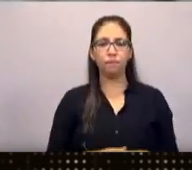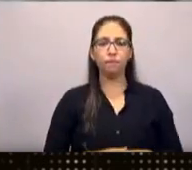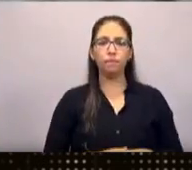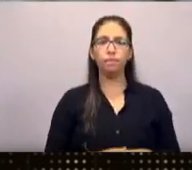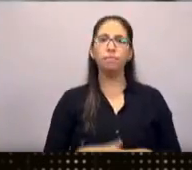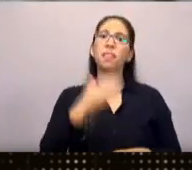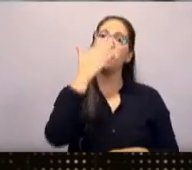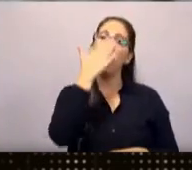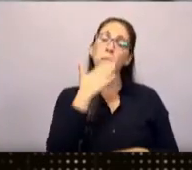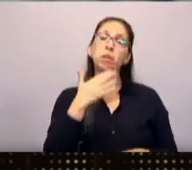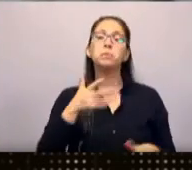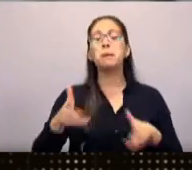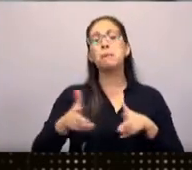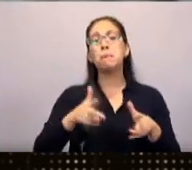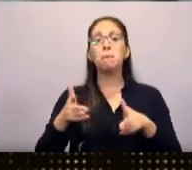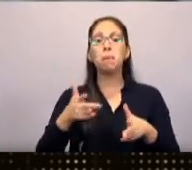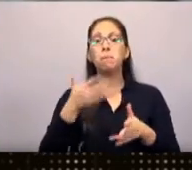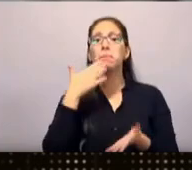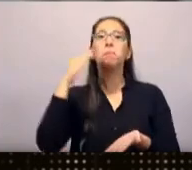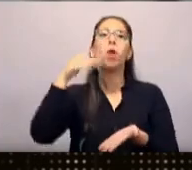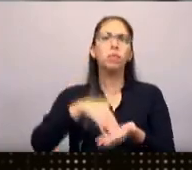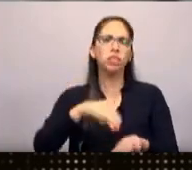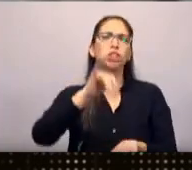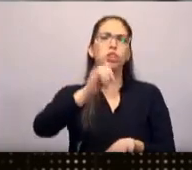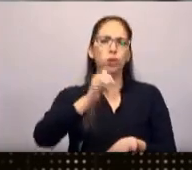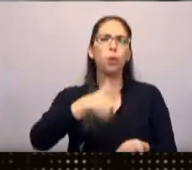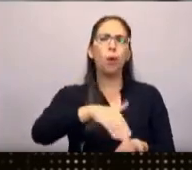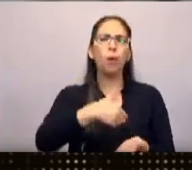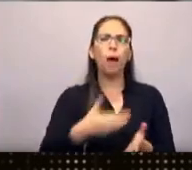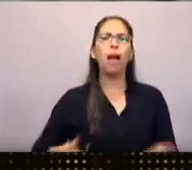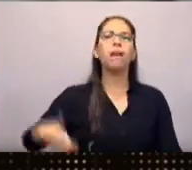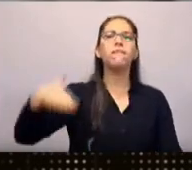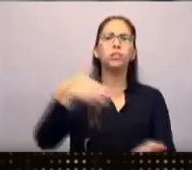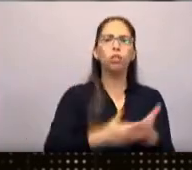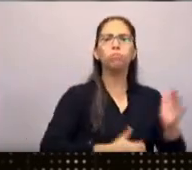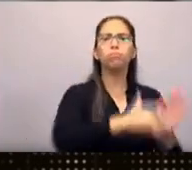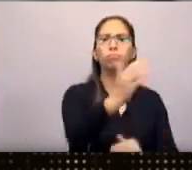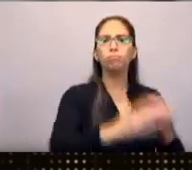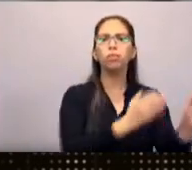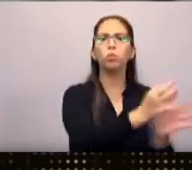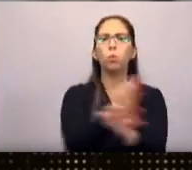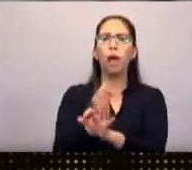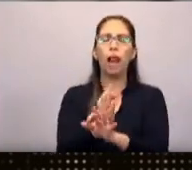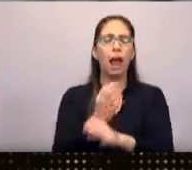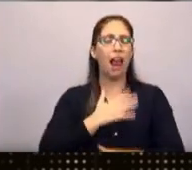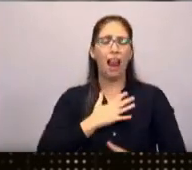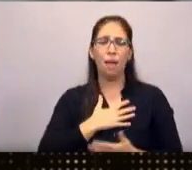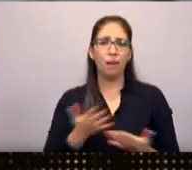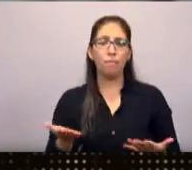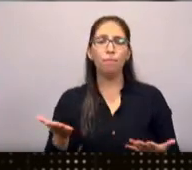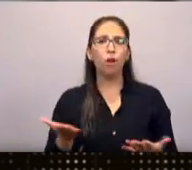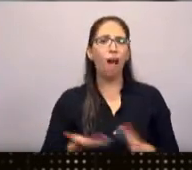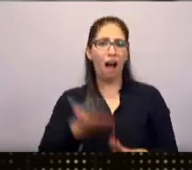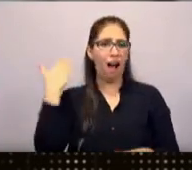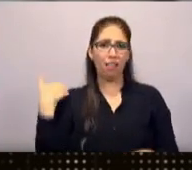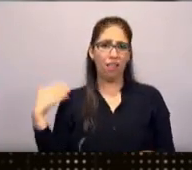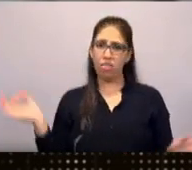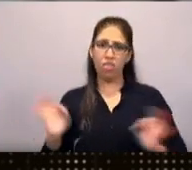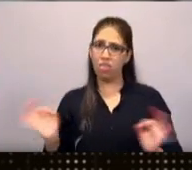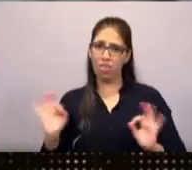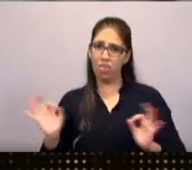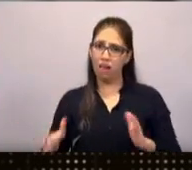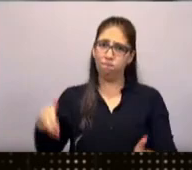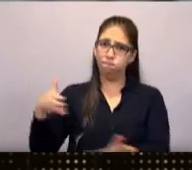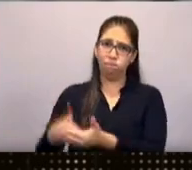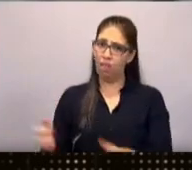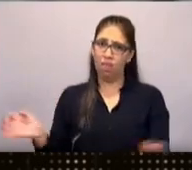promesa esta de invertir en infraestructura escolar es lamentable pero tengo que decirlo hoy porque no invirtieron en infraestructura